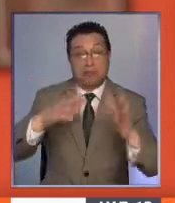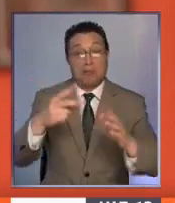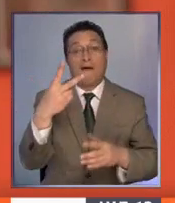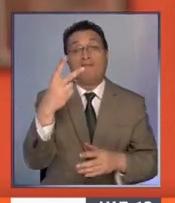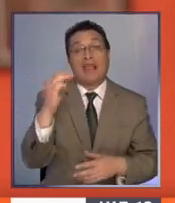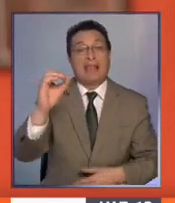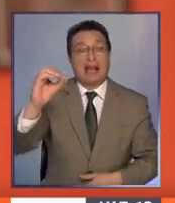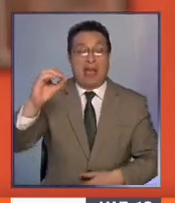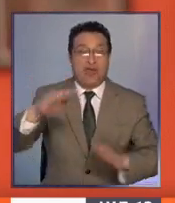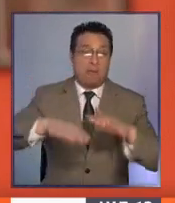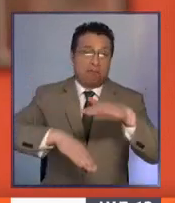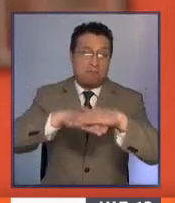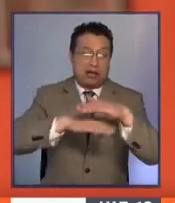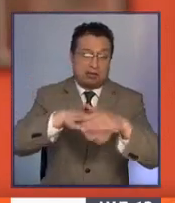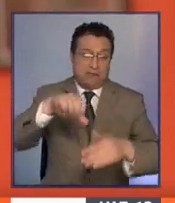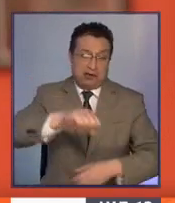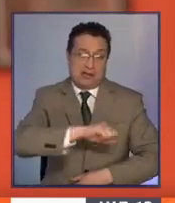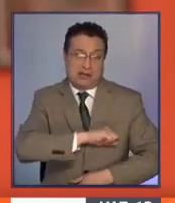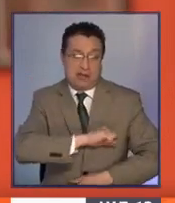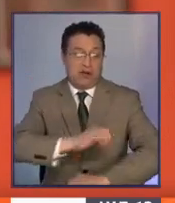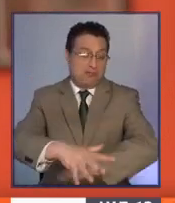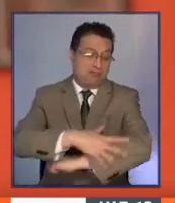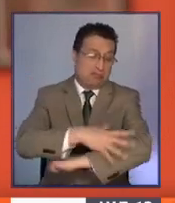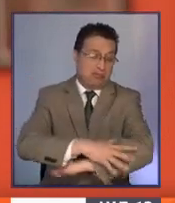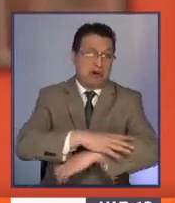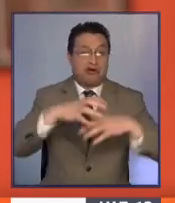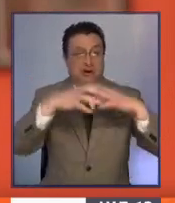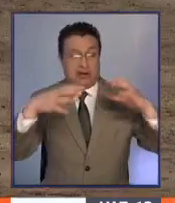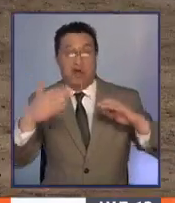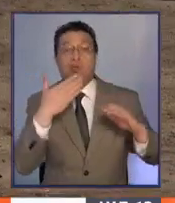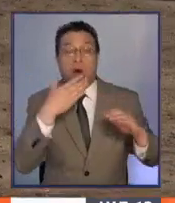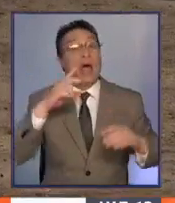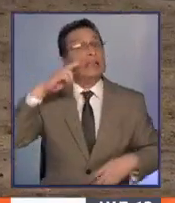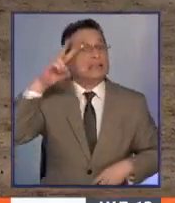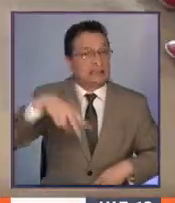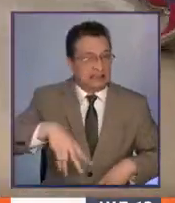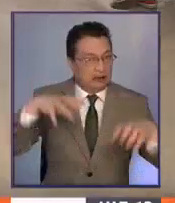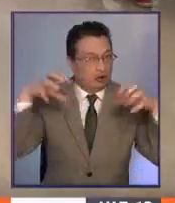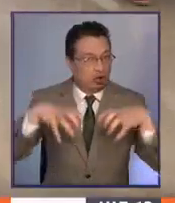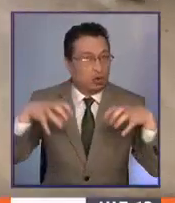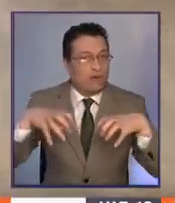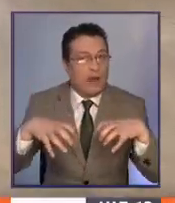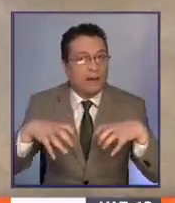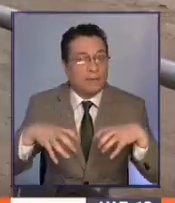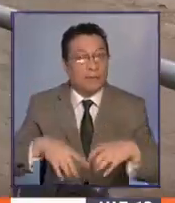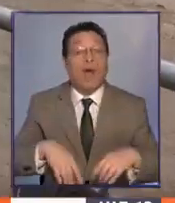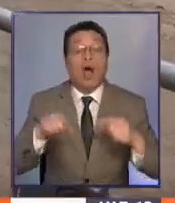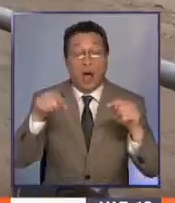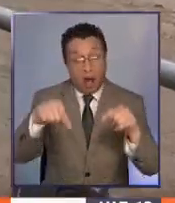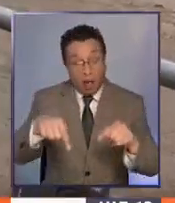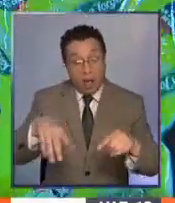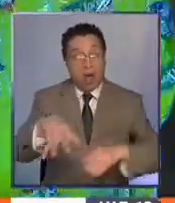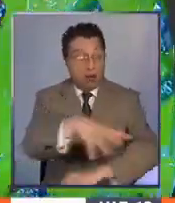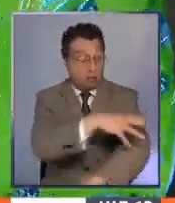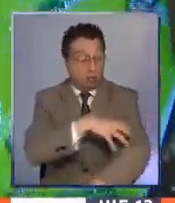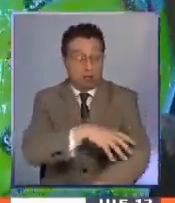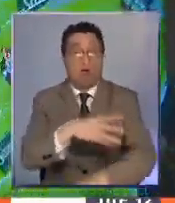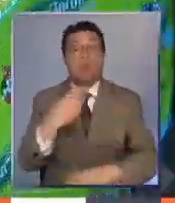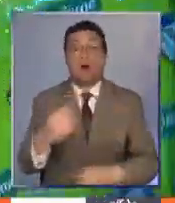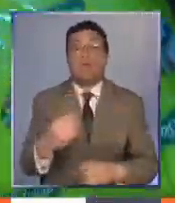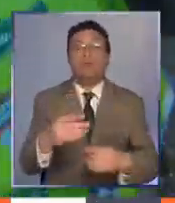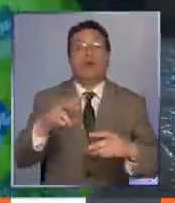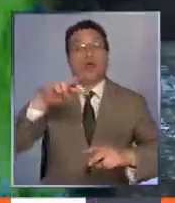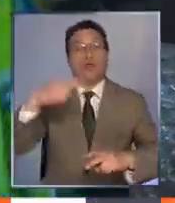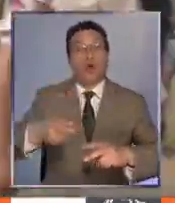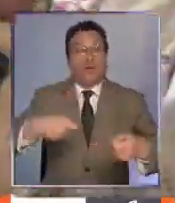como máxima en la zona central, tanto en la costa como hacia el interior, pero sin lluvia. Pronóstico entonces que favorecerá a los fonderos, un 18